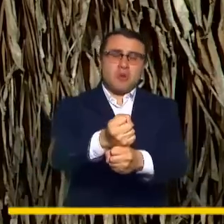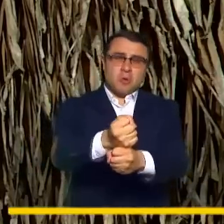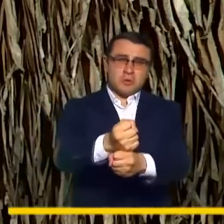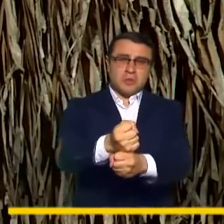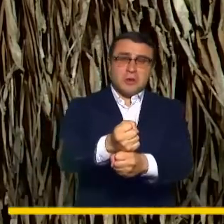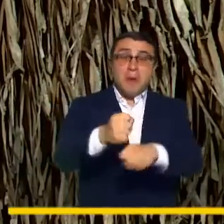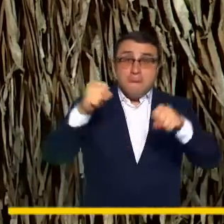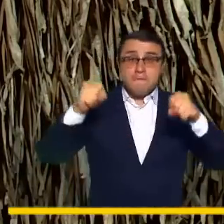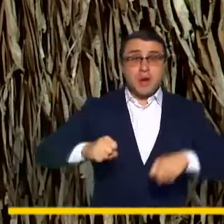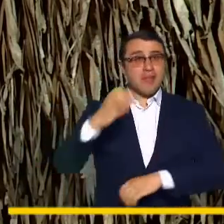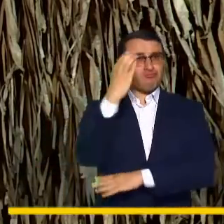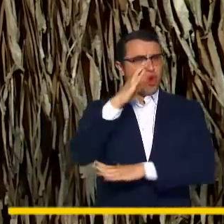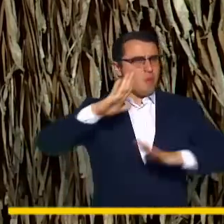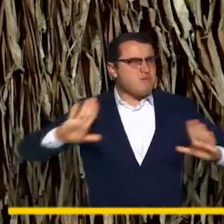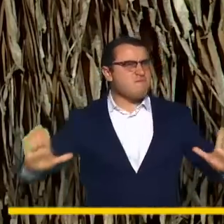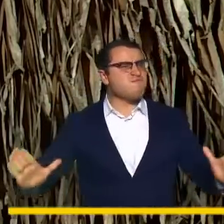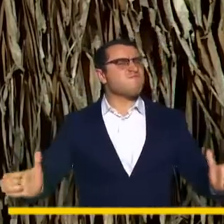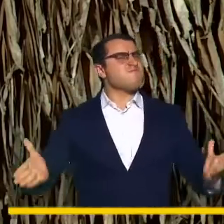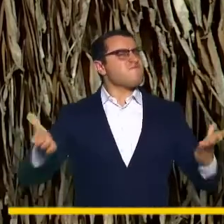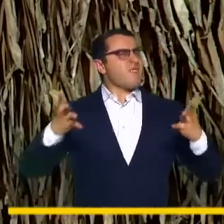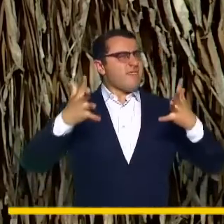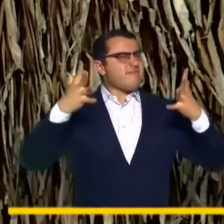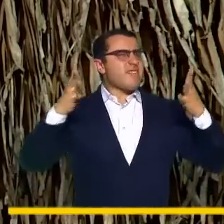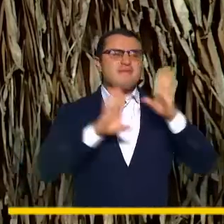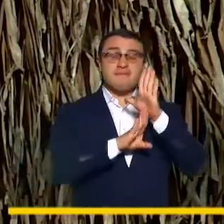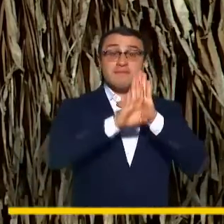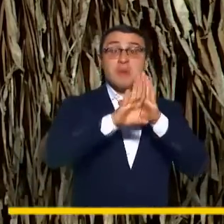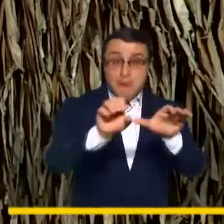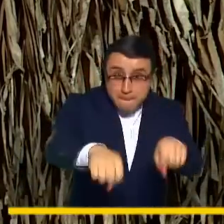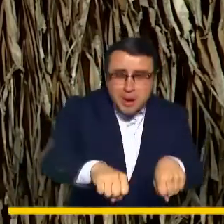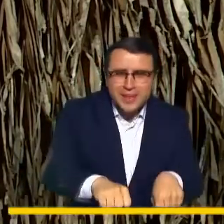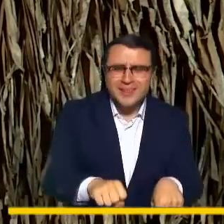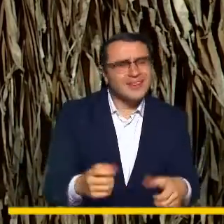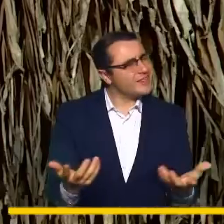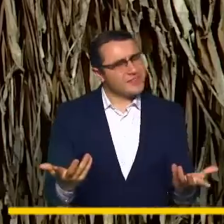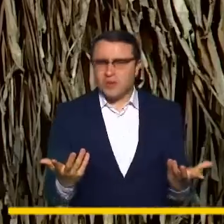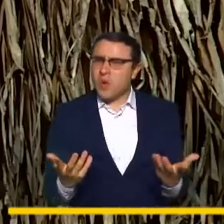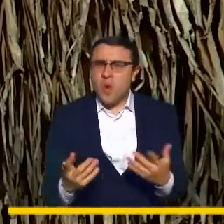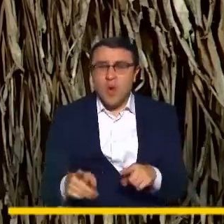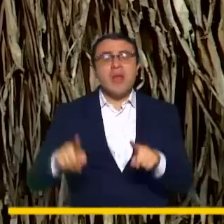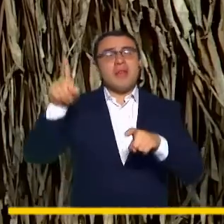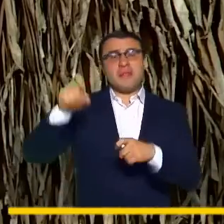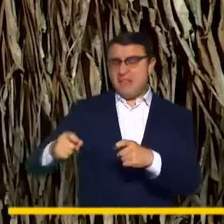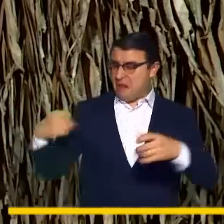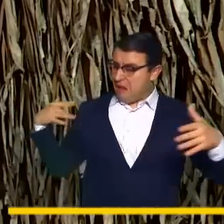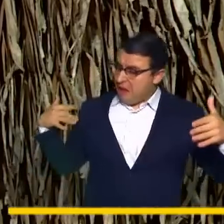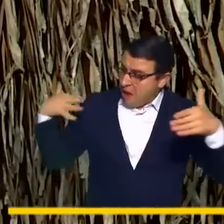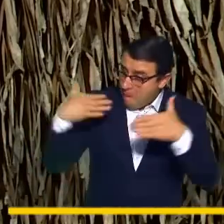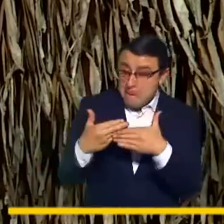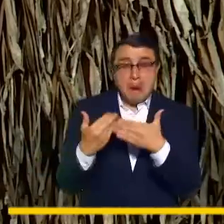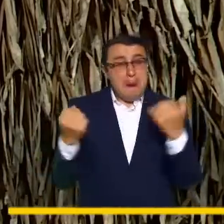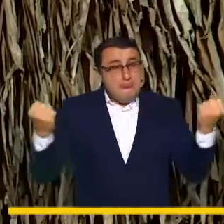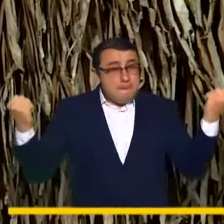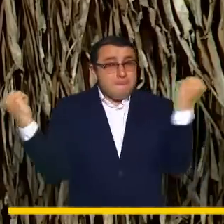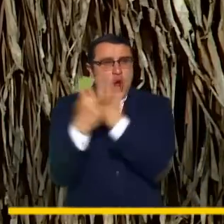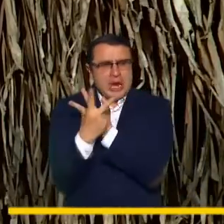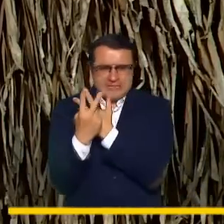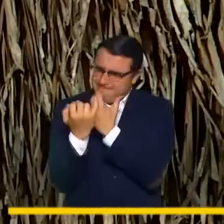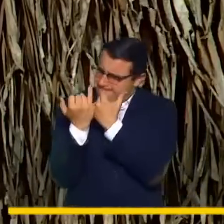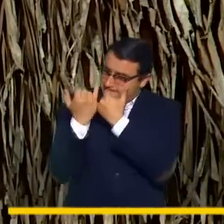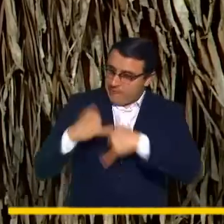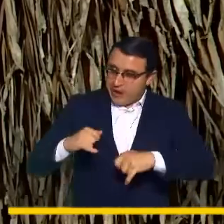podemos construirnos como nación así. Tenemos que tener un punto final de la violencia y un